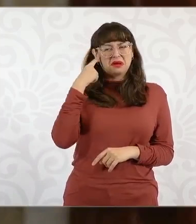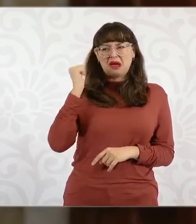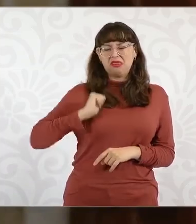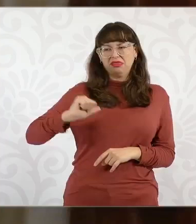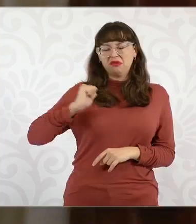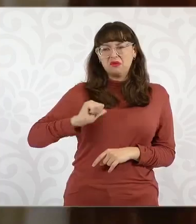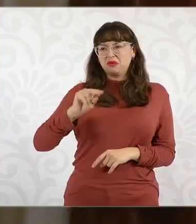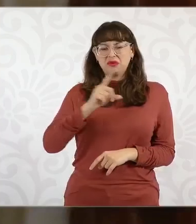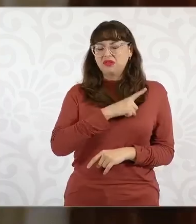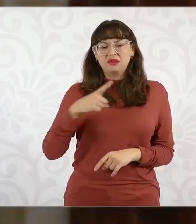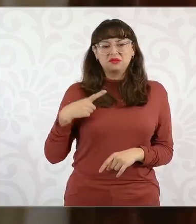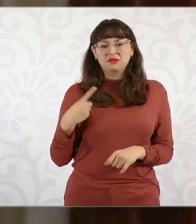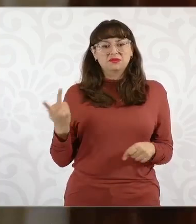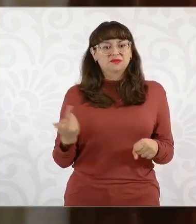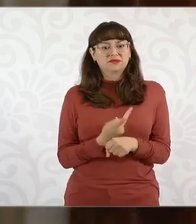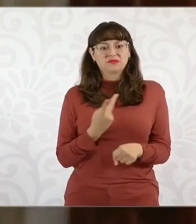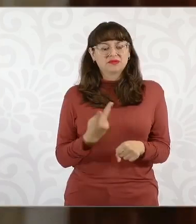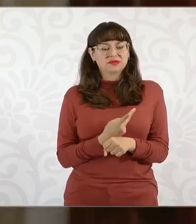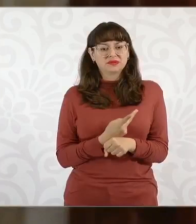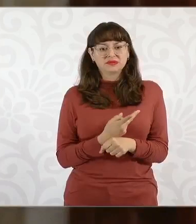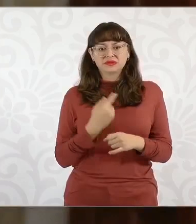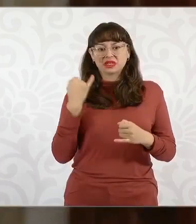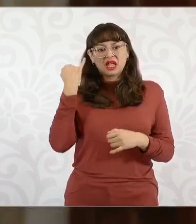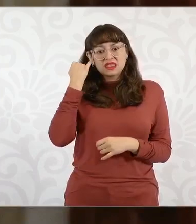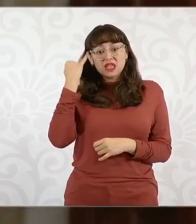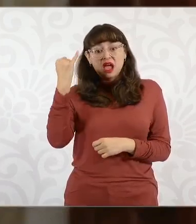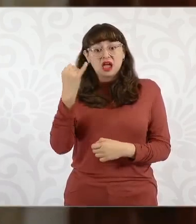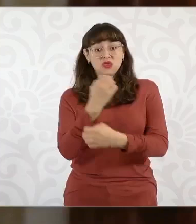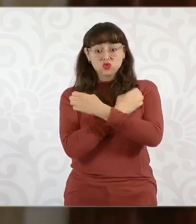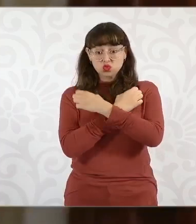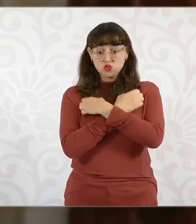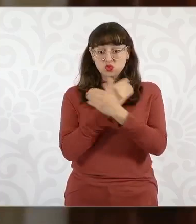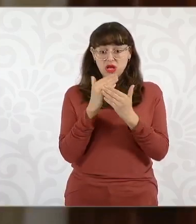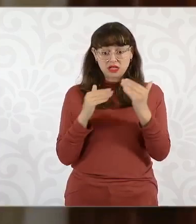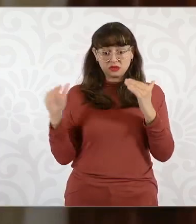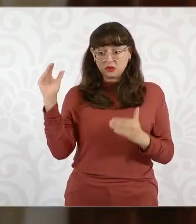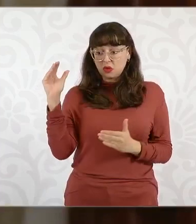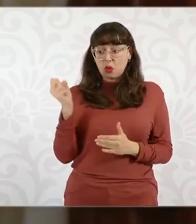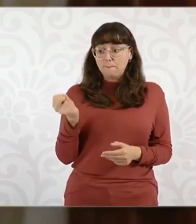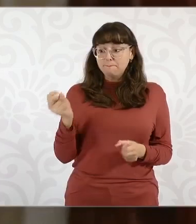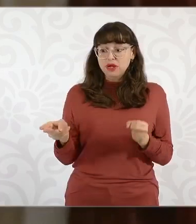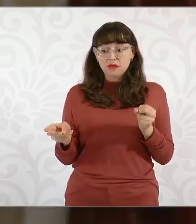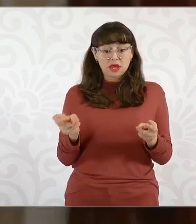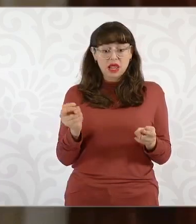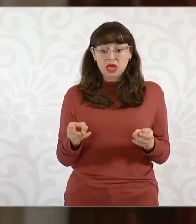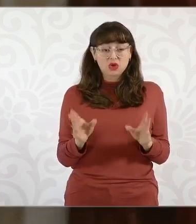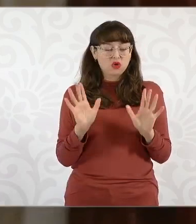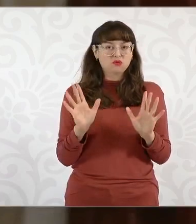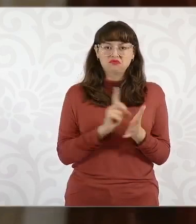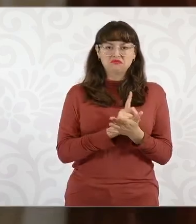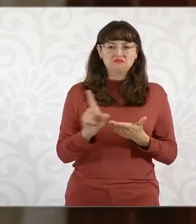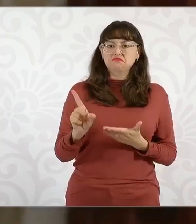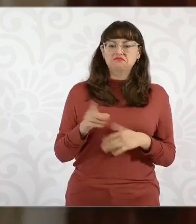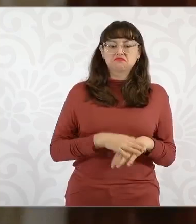vuelve a generar esta idea de que la educación superior es un privilegio y no un derecho humano y que